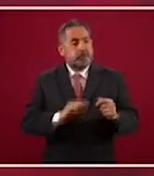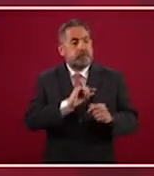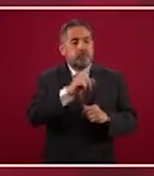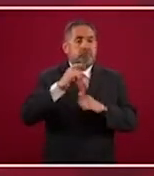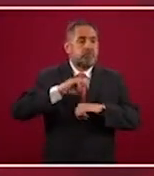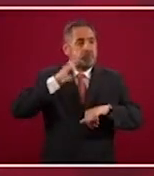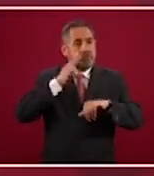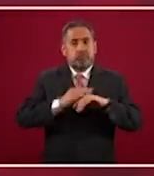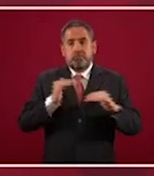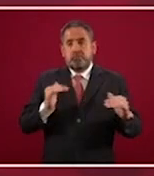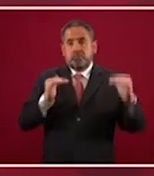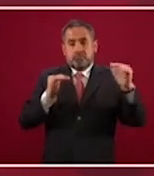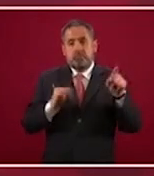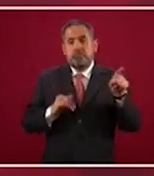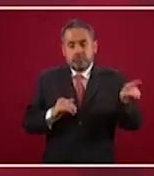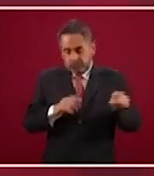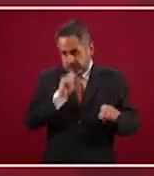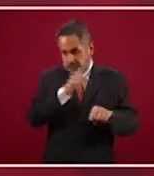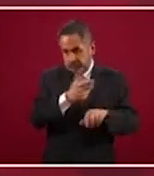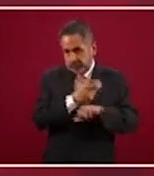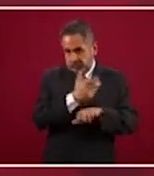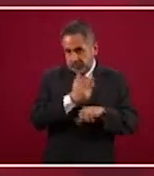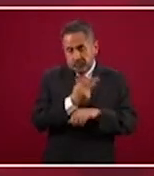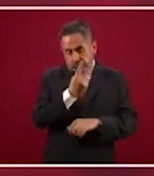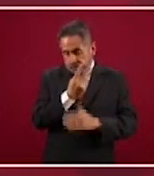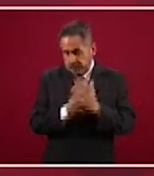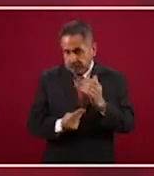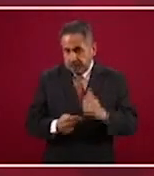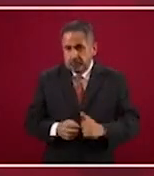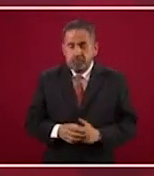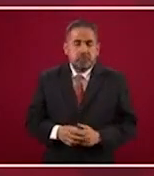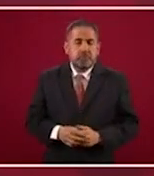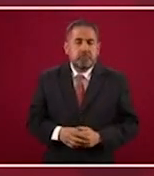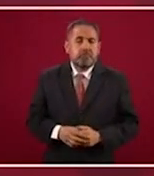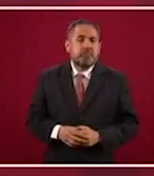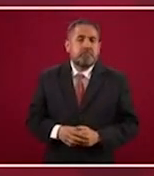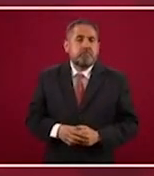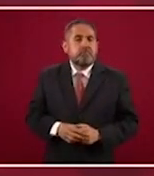autoridades del gobierno de Estados Unidos.